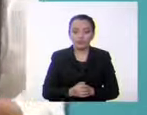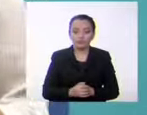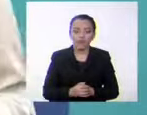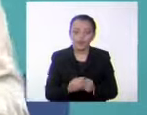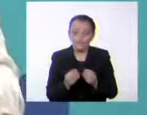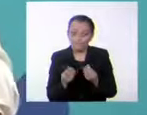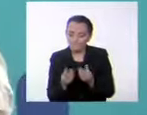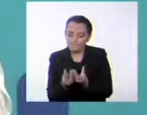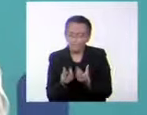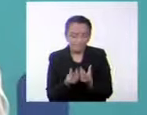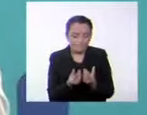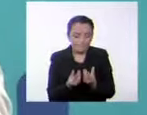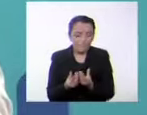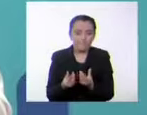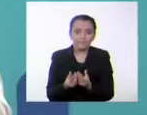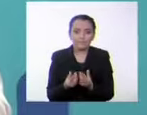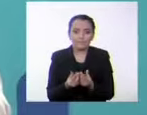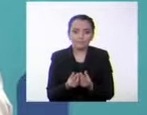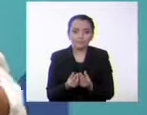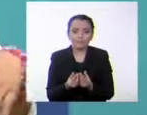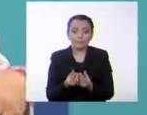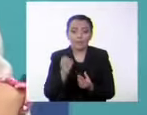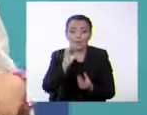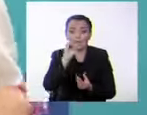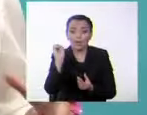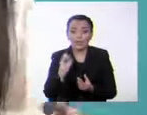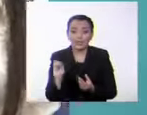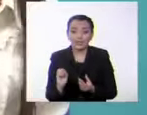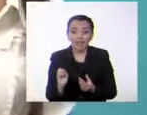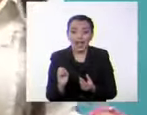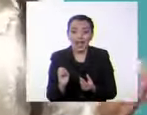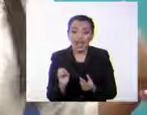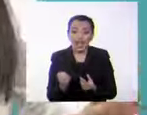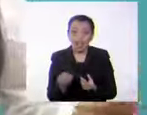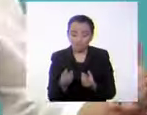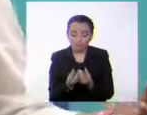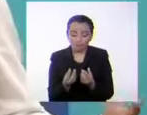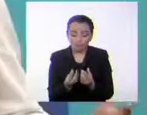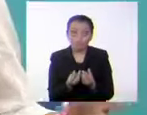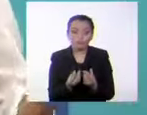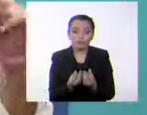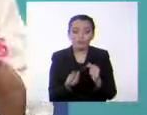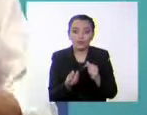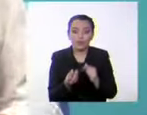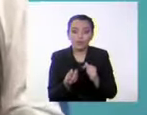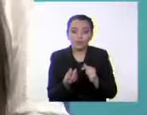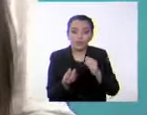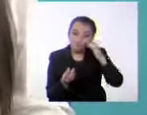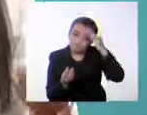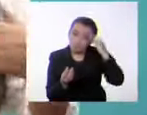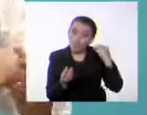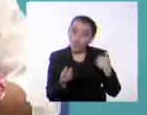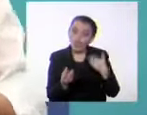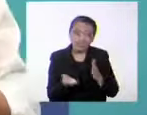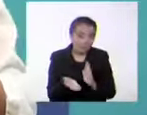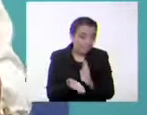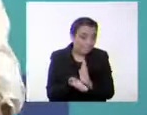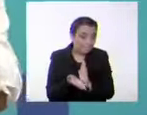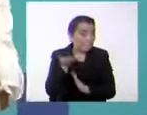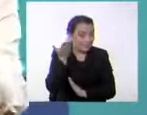las mujeres tienen más el alto porcentaje en nuestro país? Es decir, que nacen más mujeres y hay más mujeres. Pero también esto